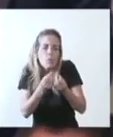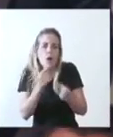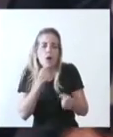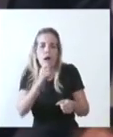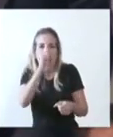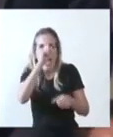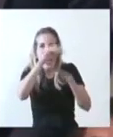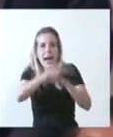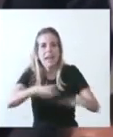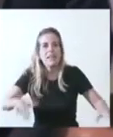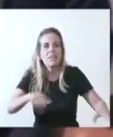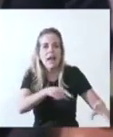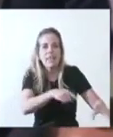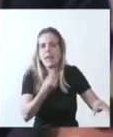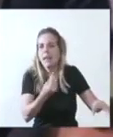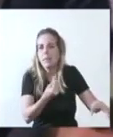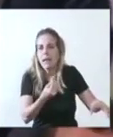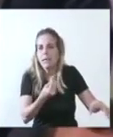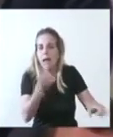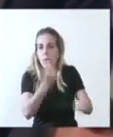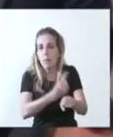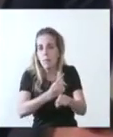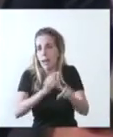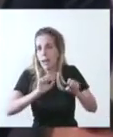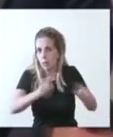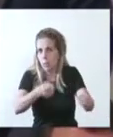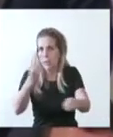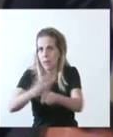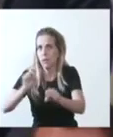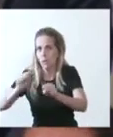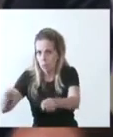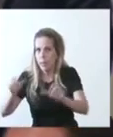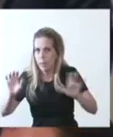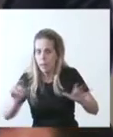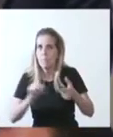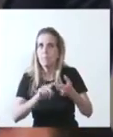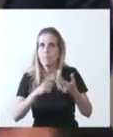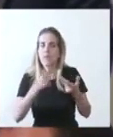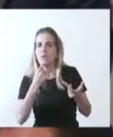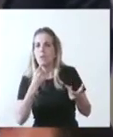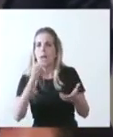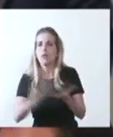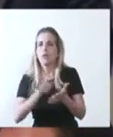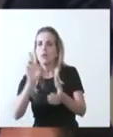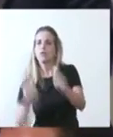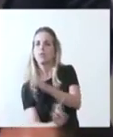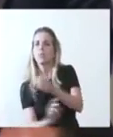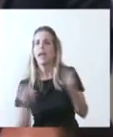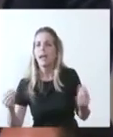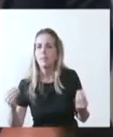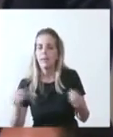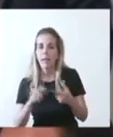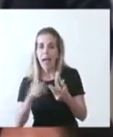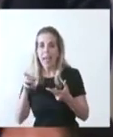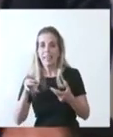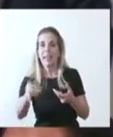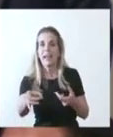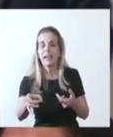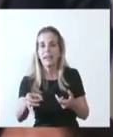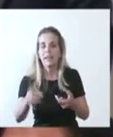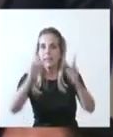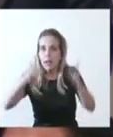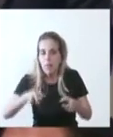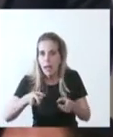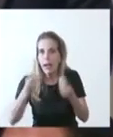Infantes. Preguntarles qué pasa con el caso del subte, sobre todo, y algunas líneas ferroviarias donde la gente va muy